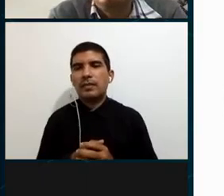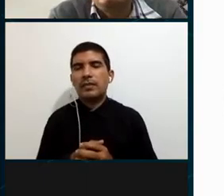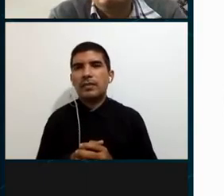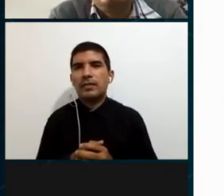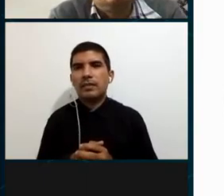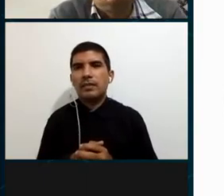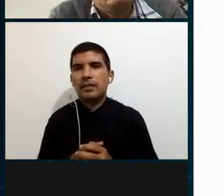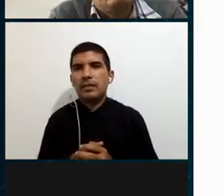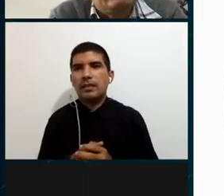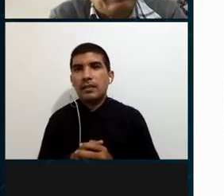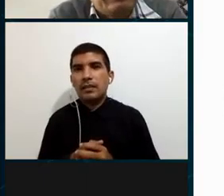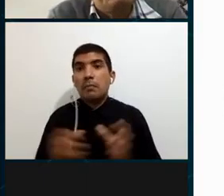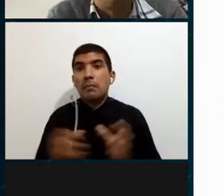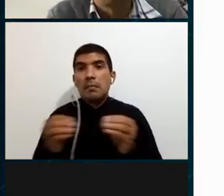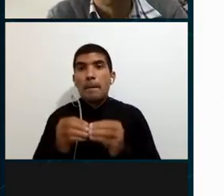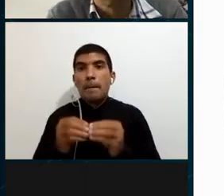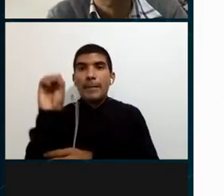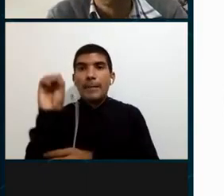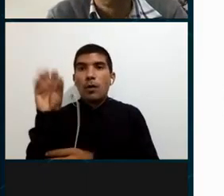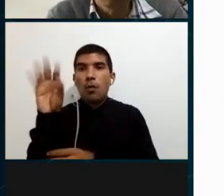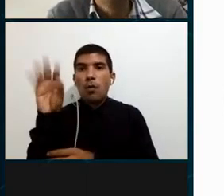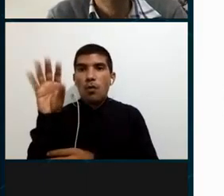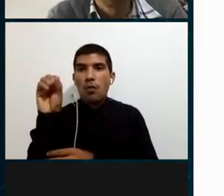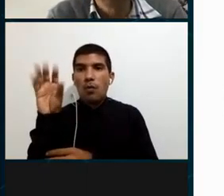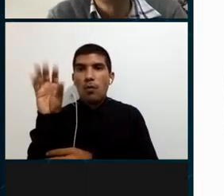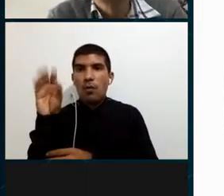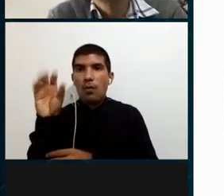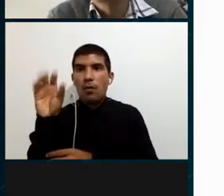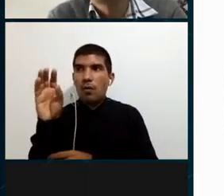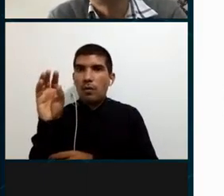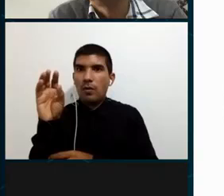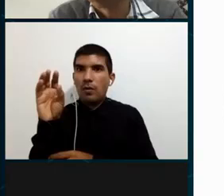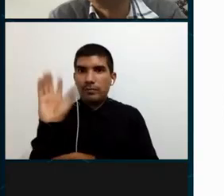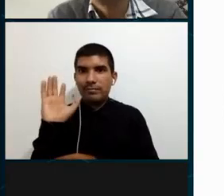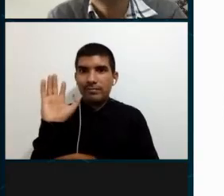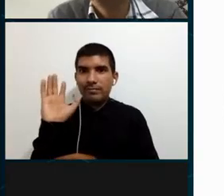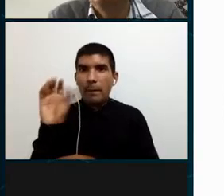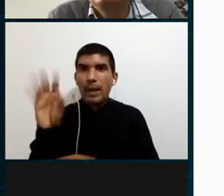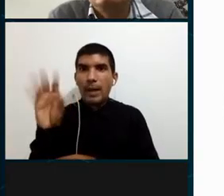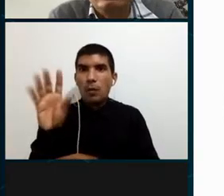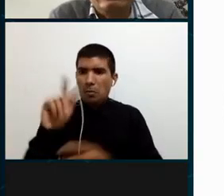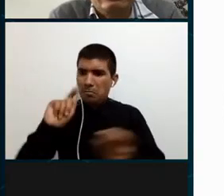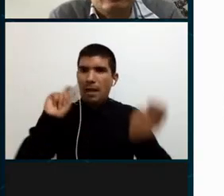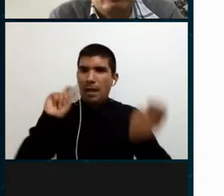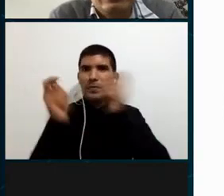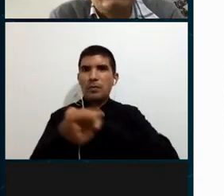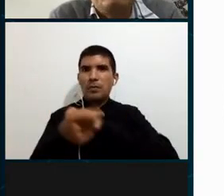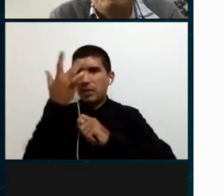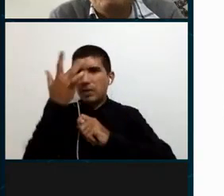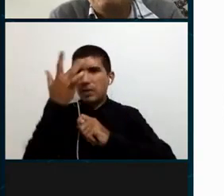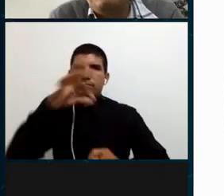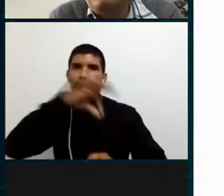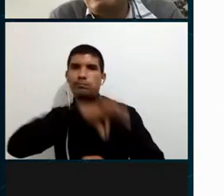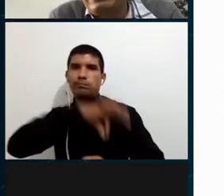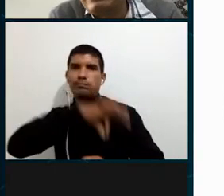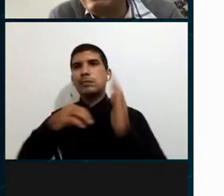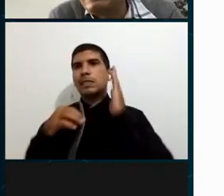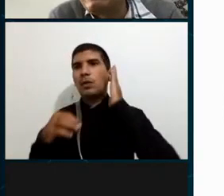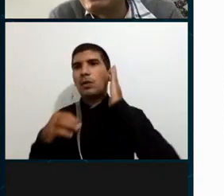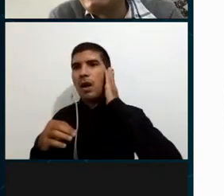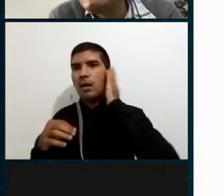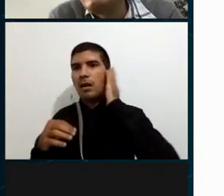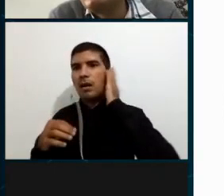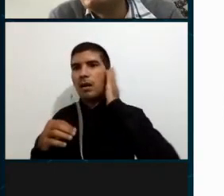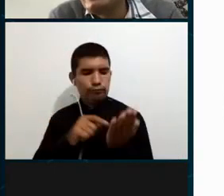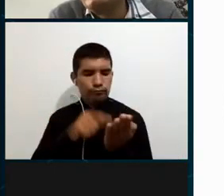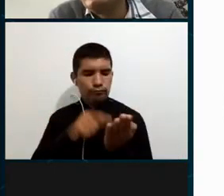bancos y es uno de los temas que va a cambiar mucho el diseño de los servicios. Entonces la tecnología es para